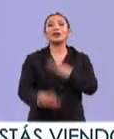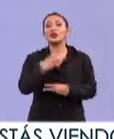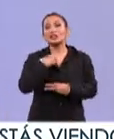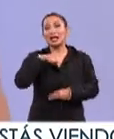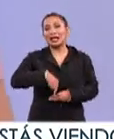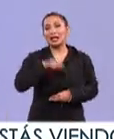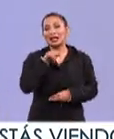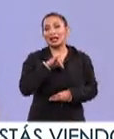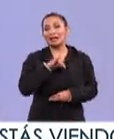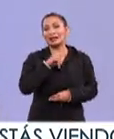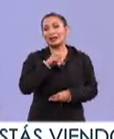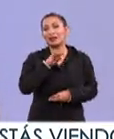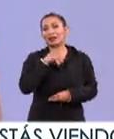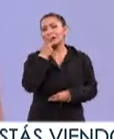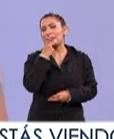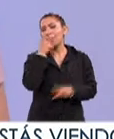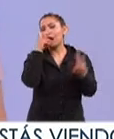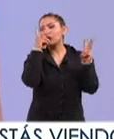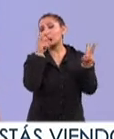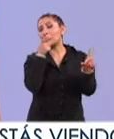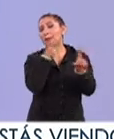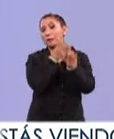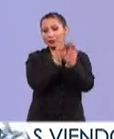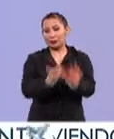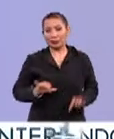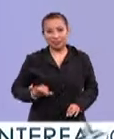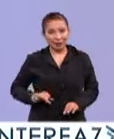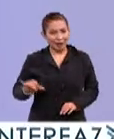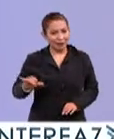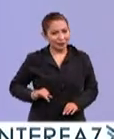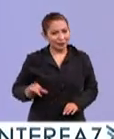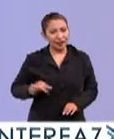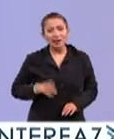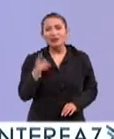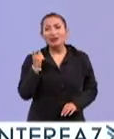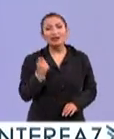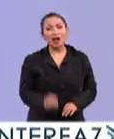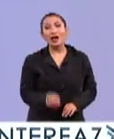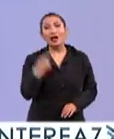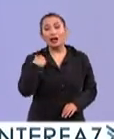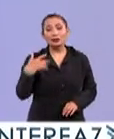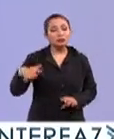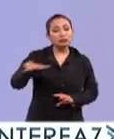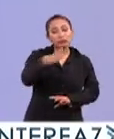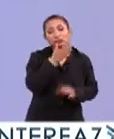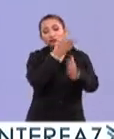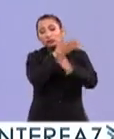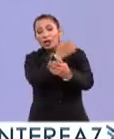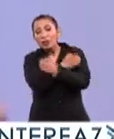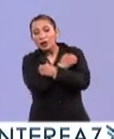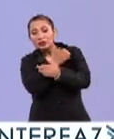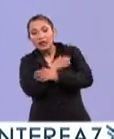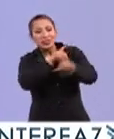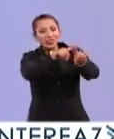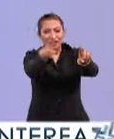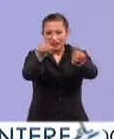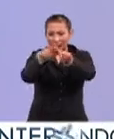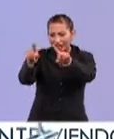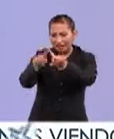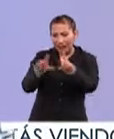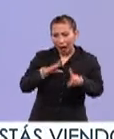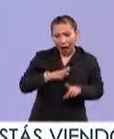Bienvenidos a Interfaz. Hoy vamos a hablar de un tema muy interesante. Se trata de la cobertura educativa, las diferencias que